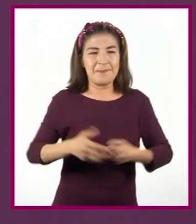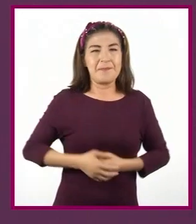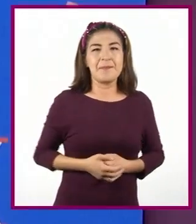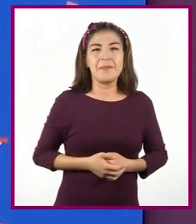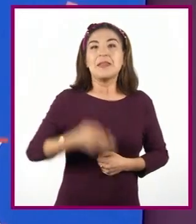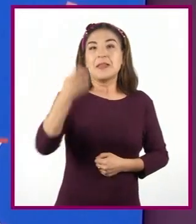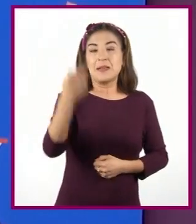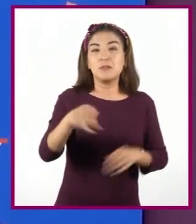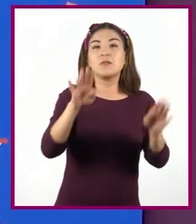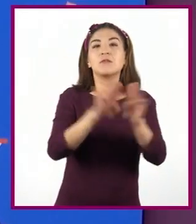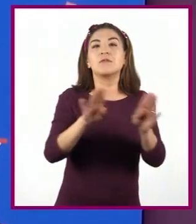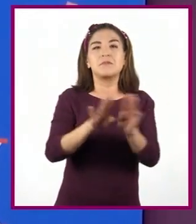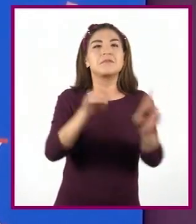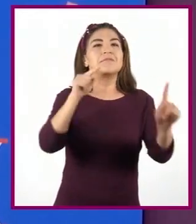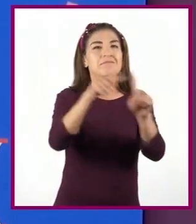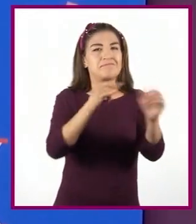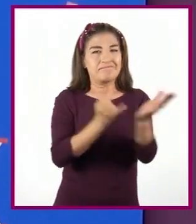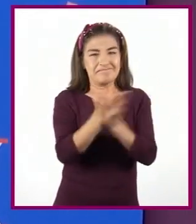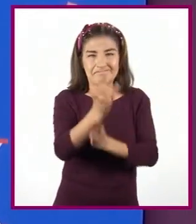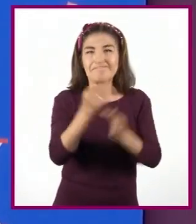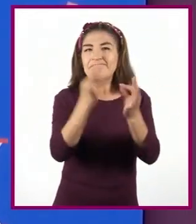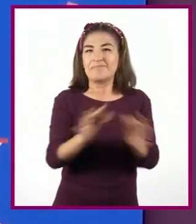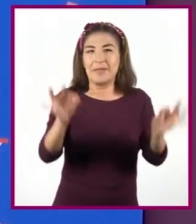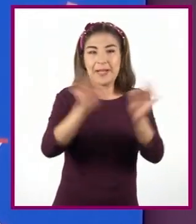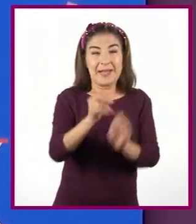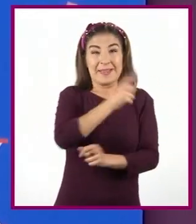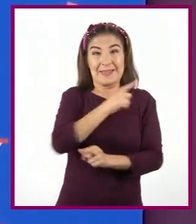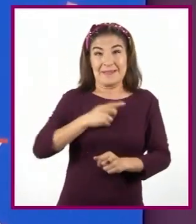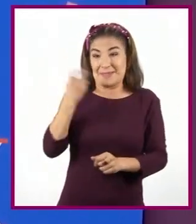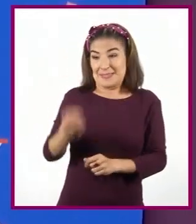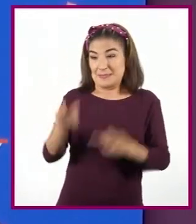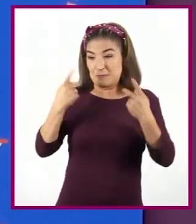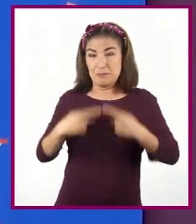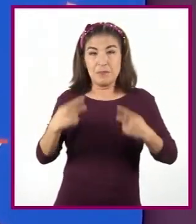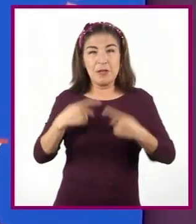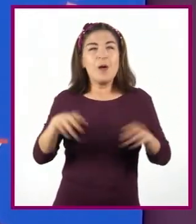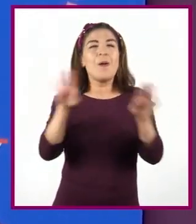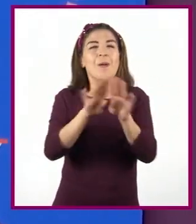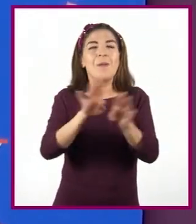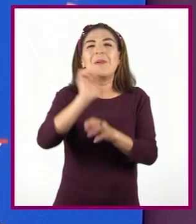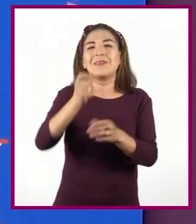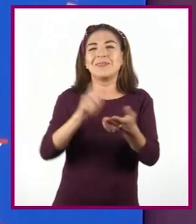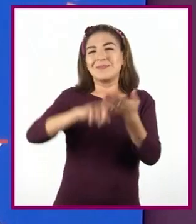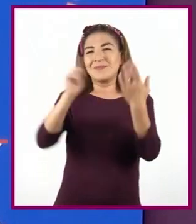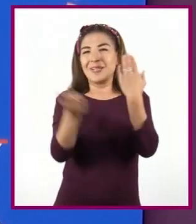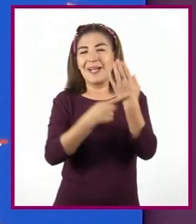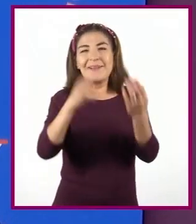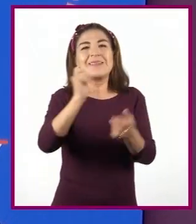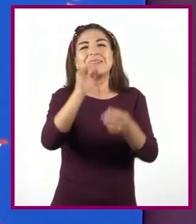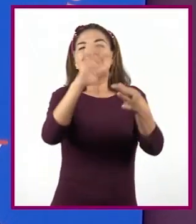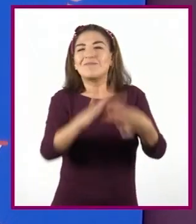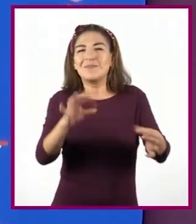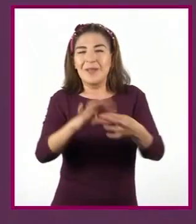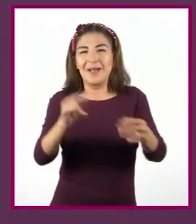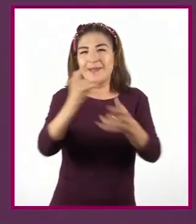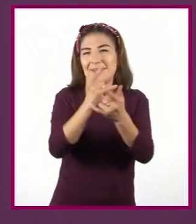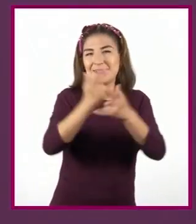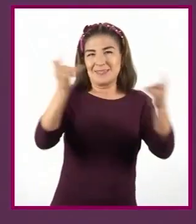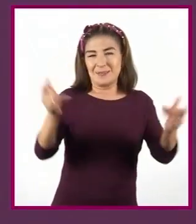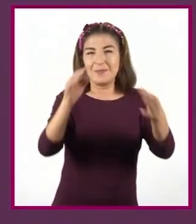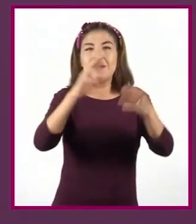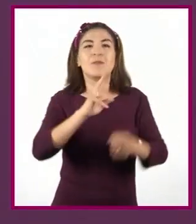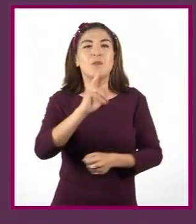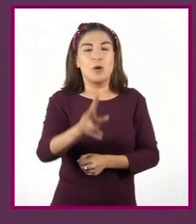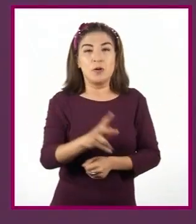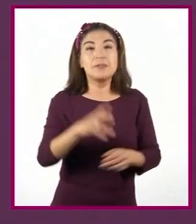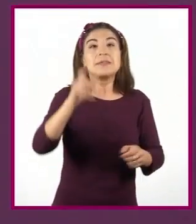esta es una decisión importante, pues recuerden que el narrador es una especie de filtro por el que pasa en la historia. Lo primero que